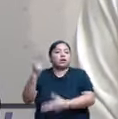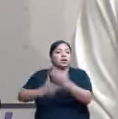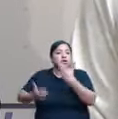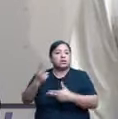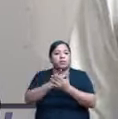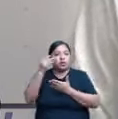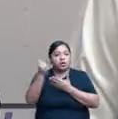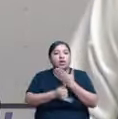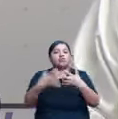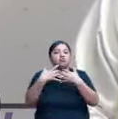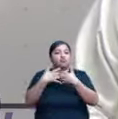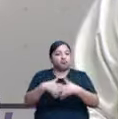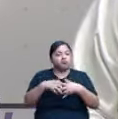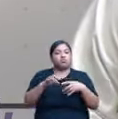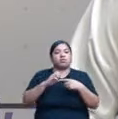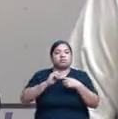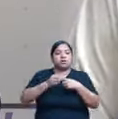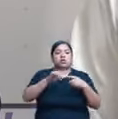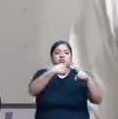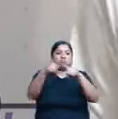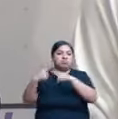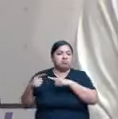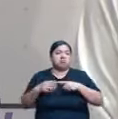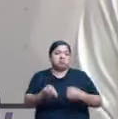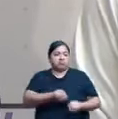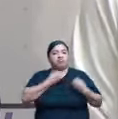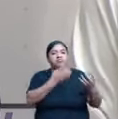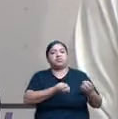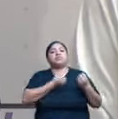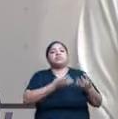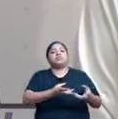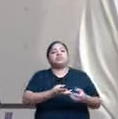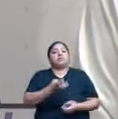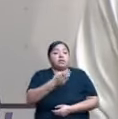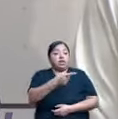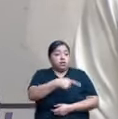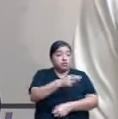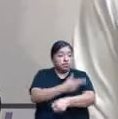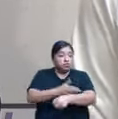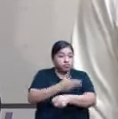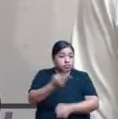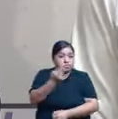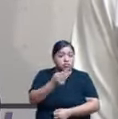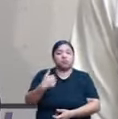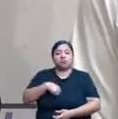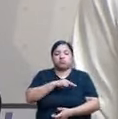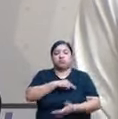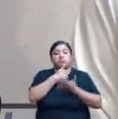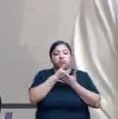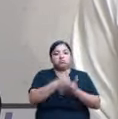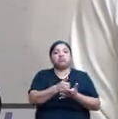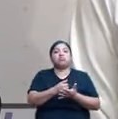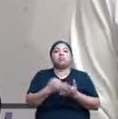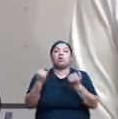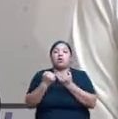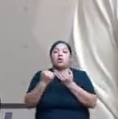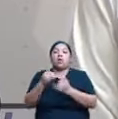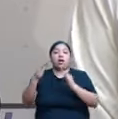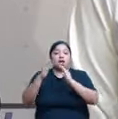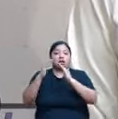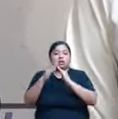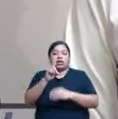como maquinaria, semilla, ganado, etcétera, acompañándolos en sus gestiones y necesidades. Gestionaremos casa de día para